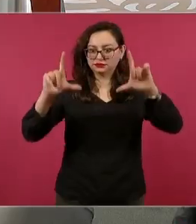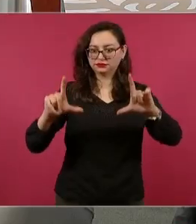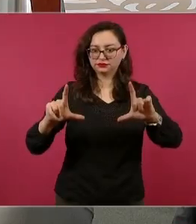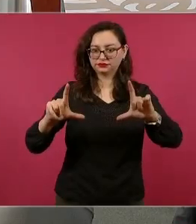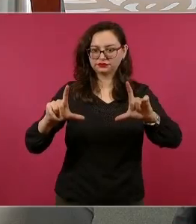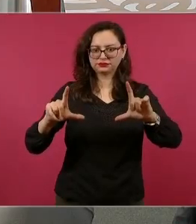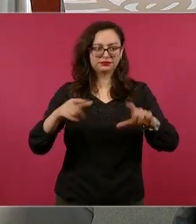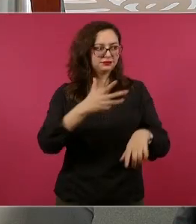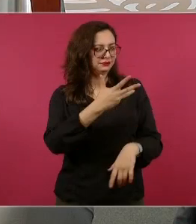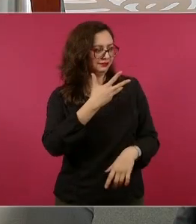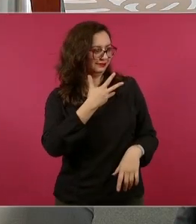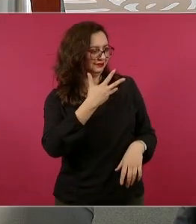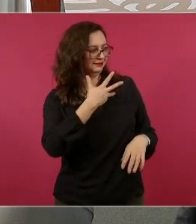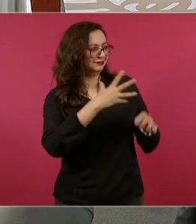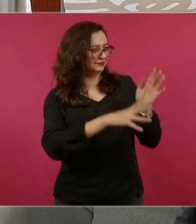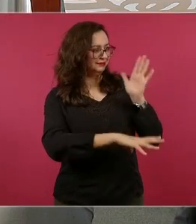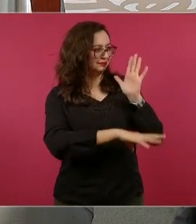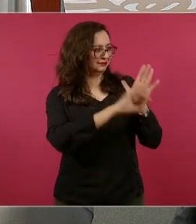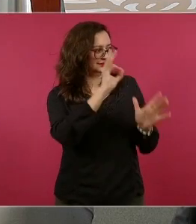a ver si la encuentras.